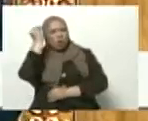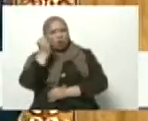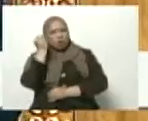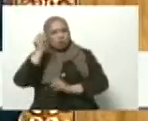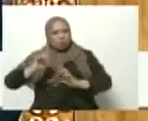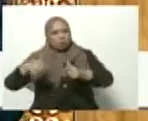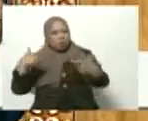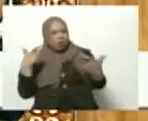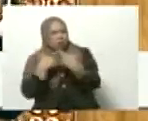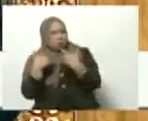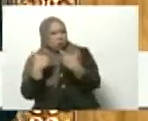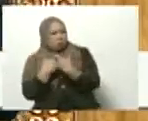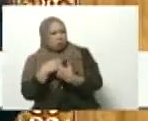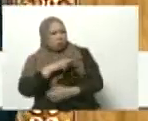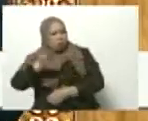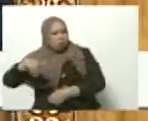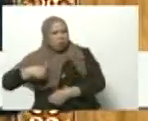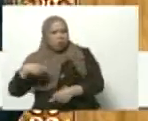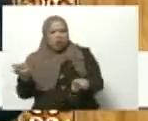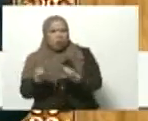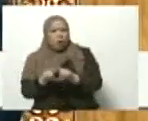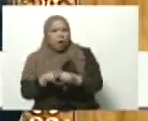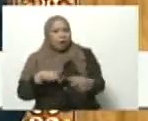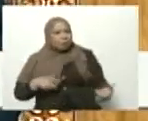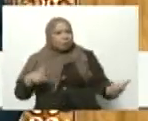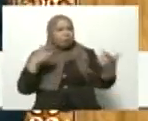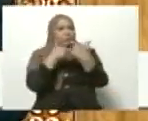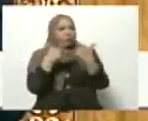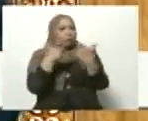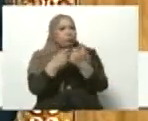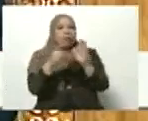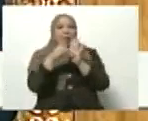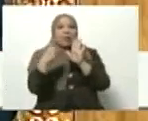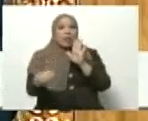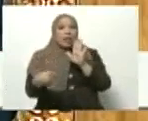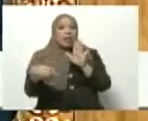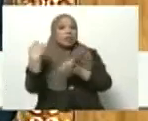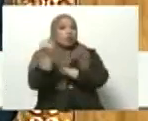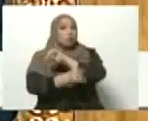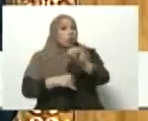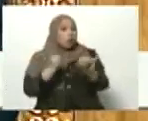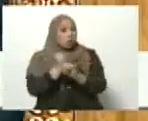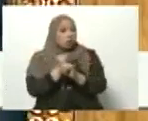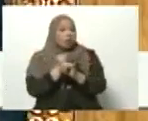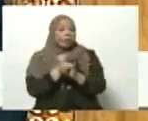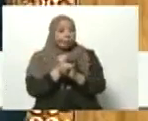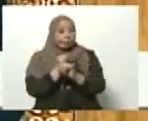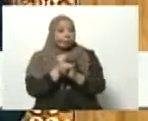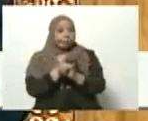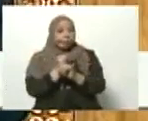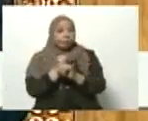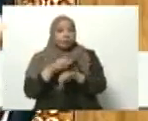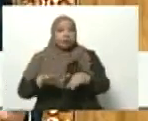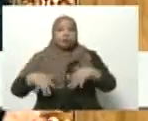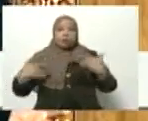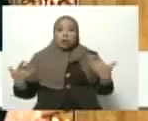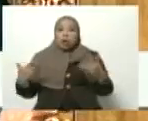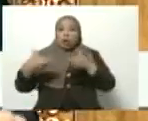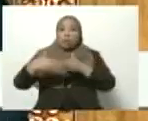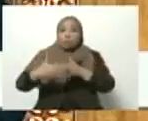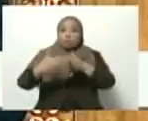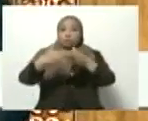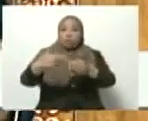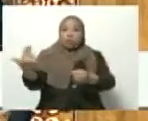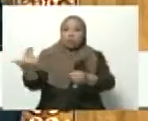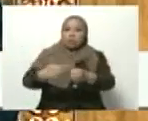de guerra. Usted hace eso, es un acto de guerra en el derecho internacional. ¿Cuál es la base? O sea, esos son barcos petroleros, ahí lo que está pasando es